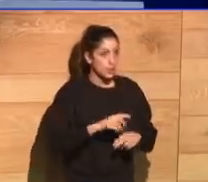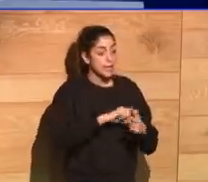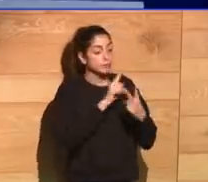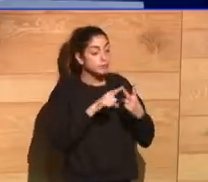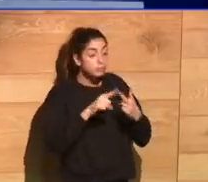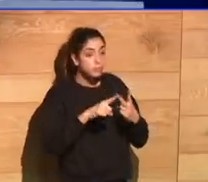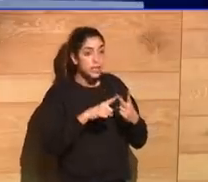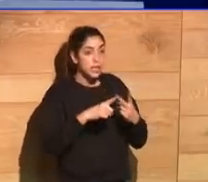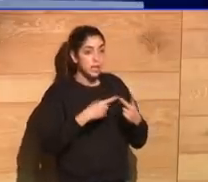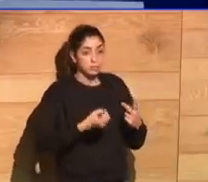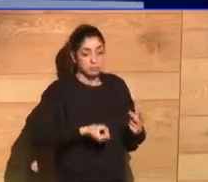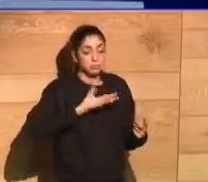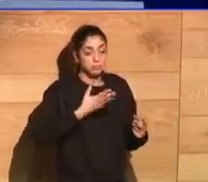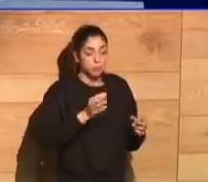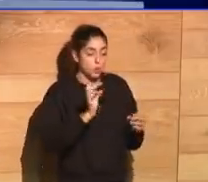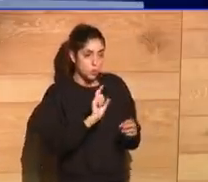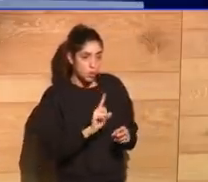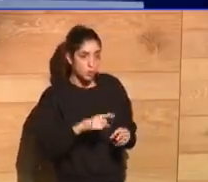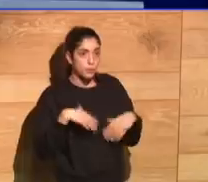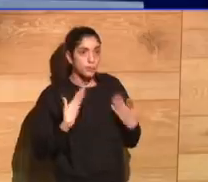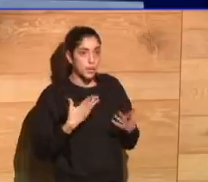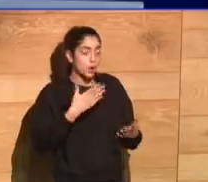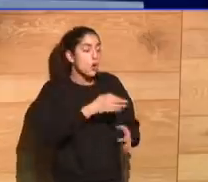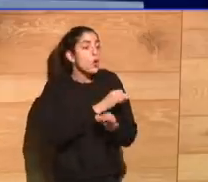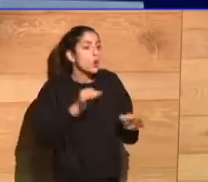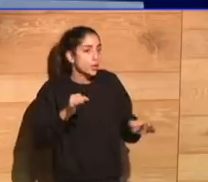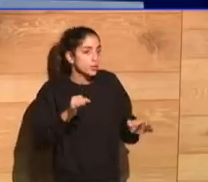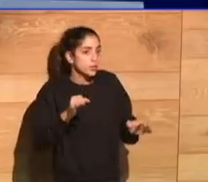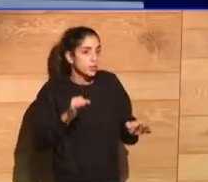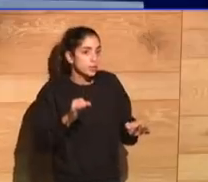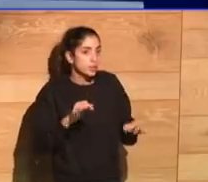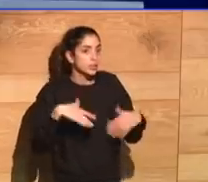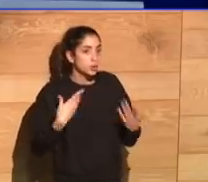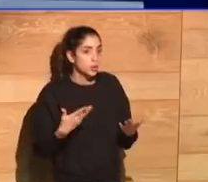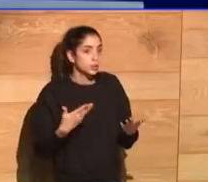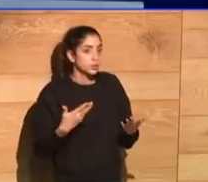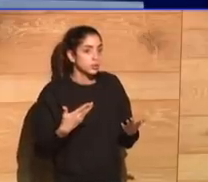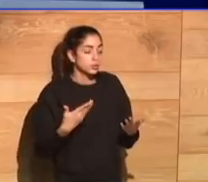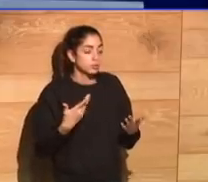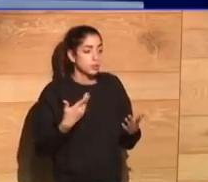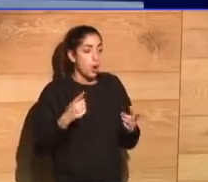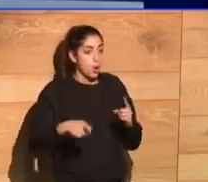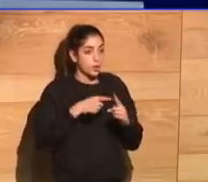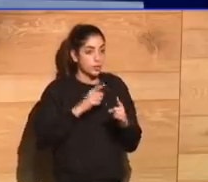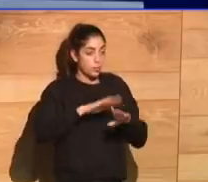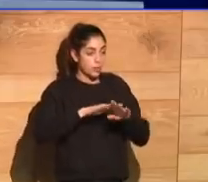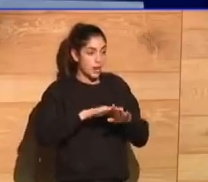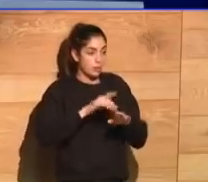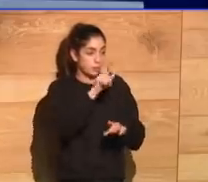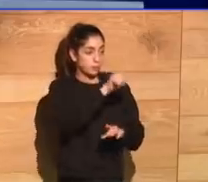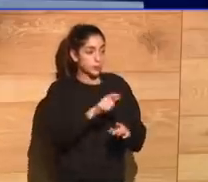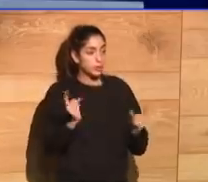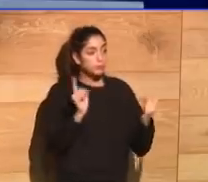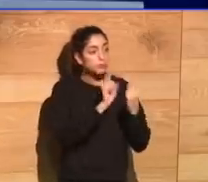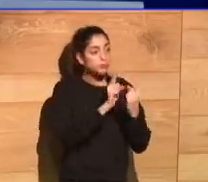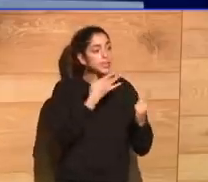que no. Es decir, una toma correcta, que estaba bien y en su sitio. Y era su manera de saber quién tenía enfrente. Ver si el otro tenía una antena y era